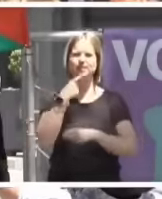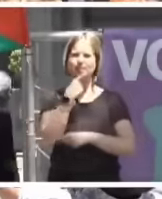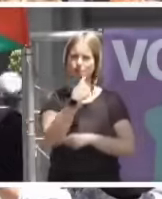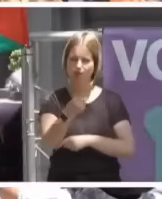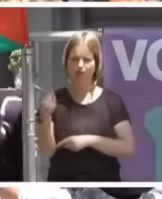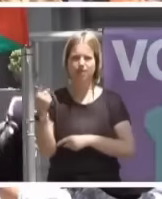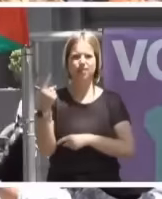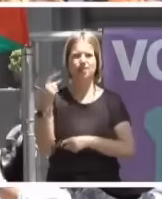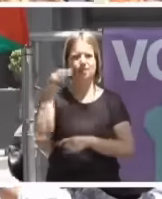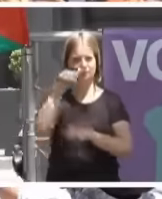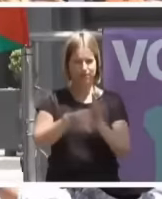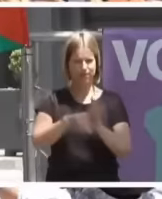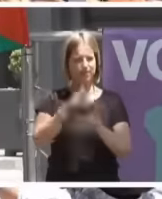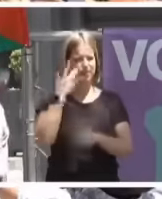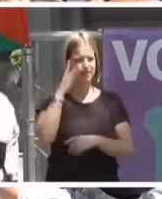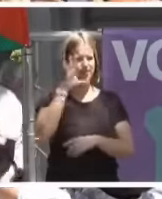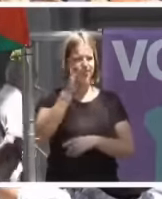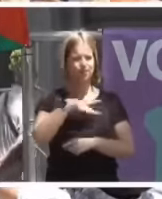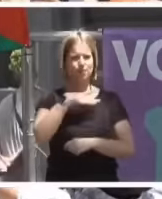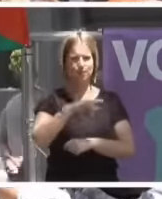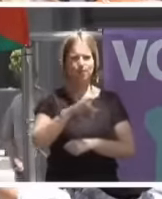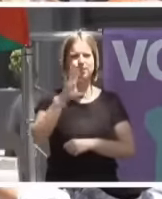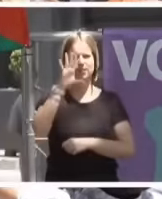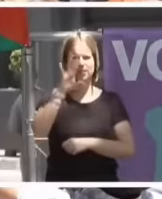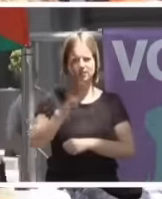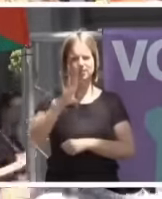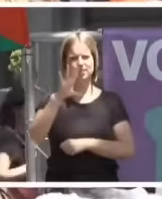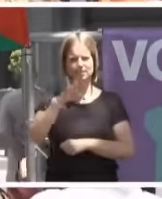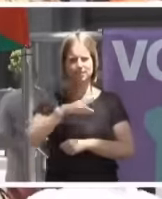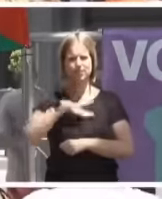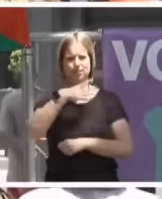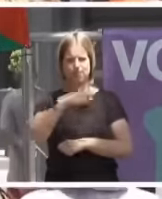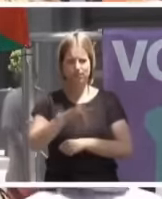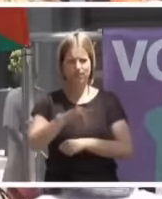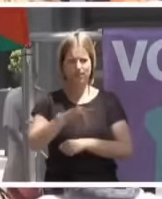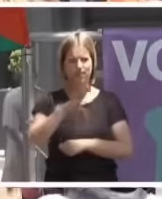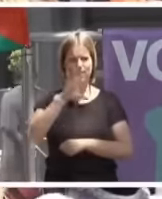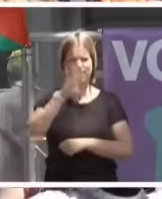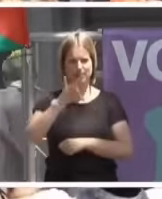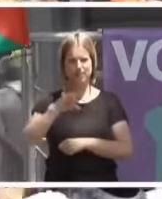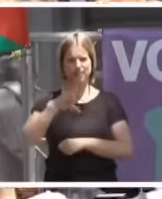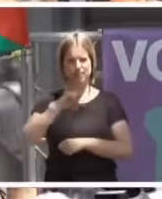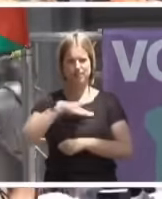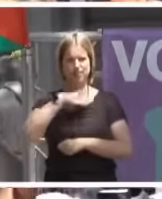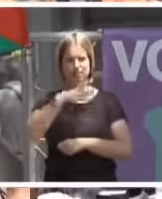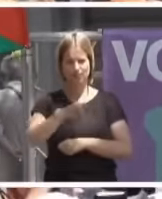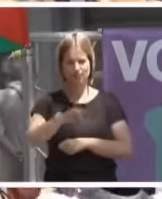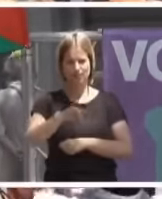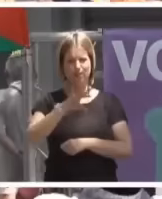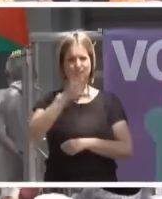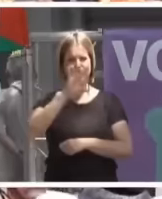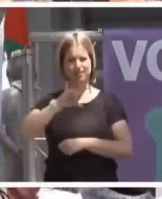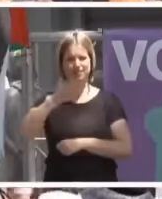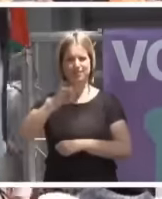que ha votado a Sí. Sí, se puede.